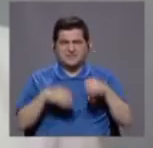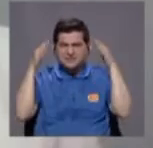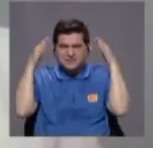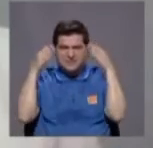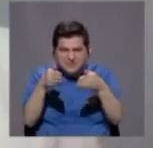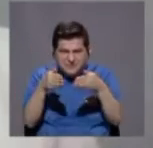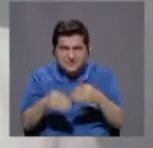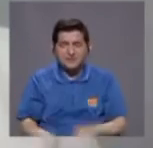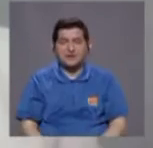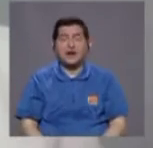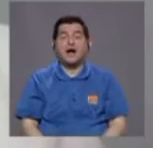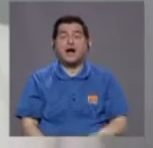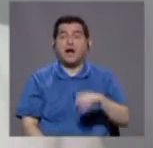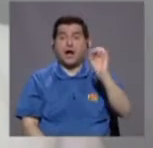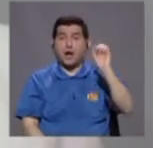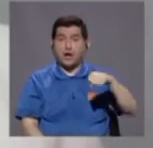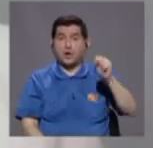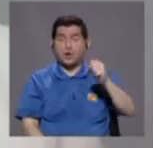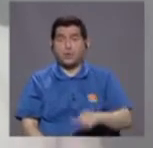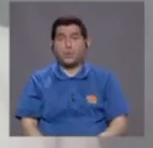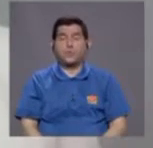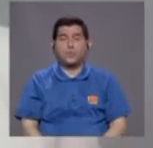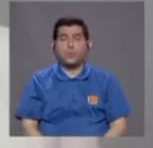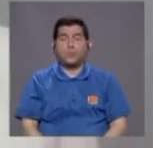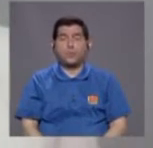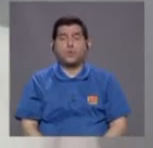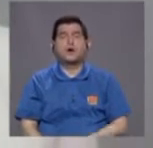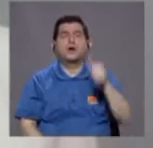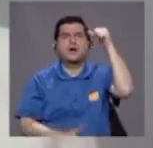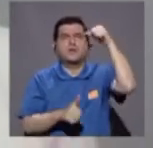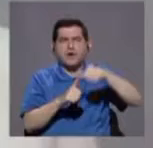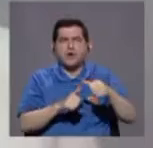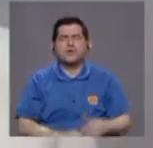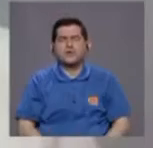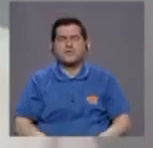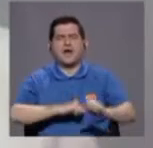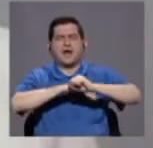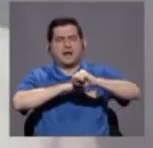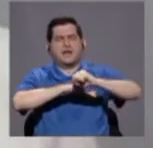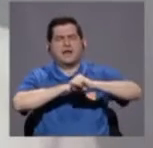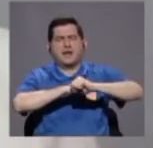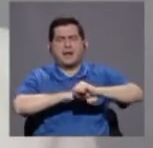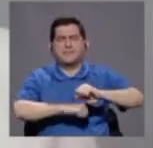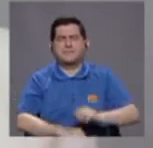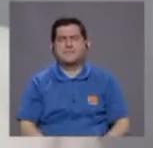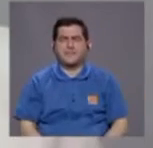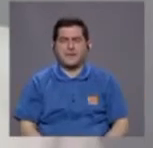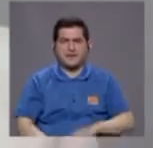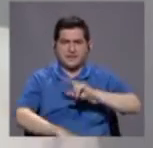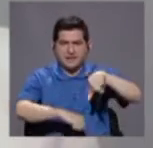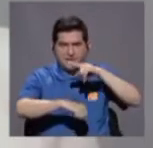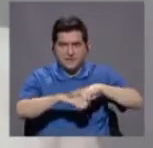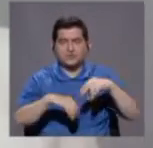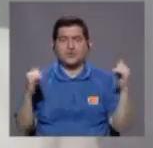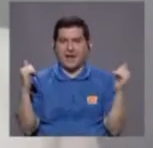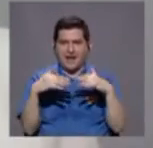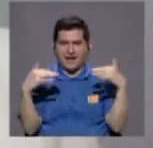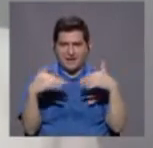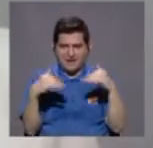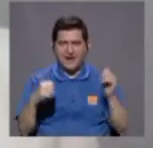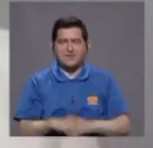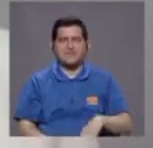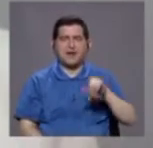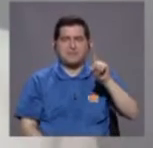a la conmemoración de la campaña nacional, la guerra contra los filibusteros de